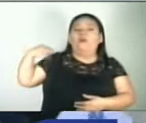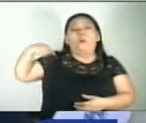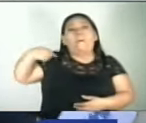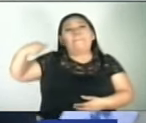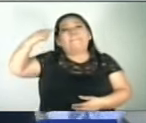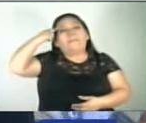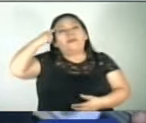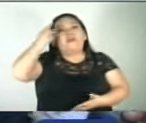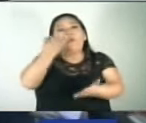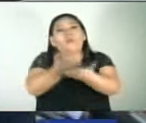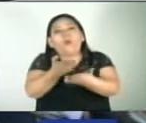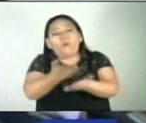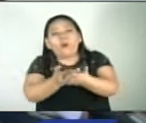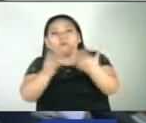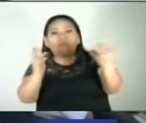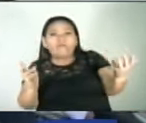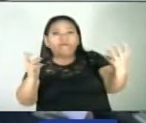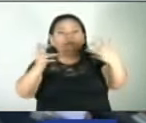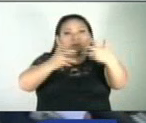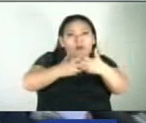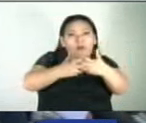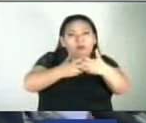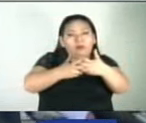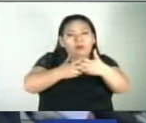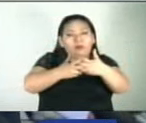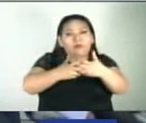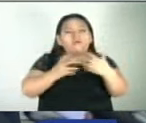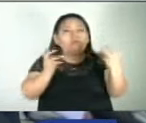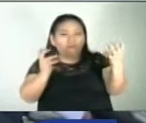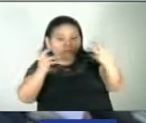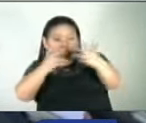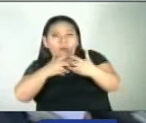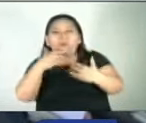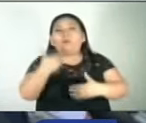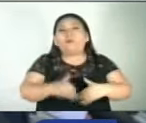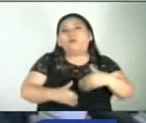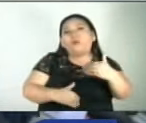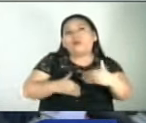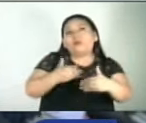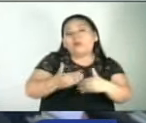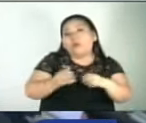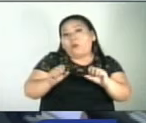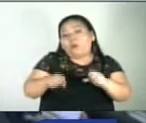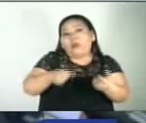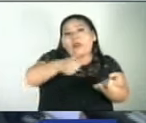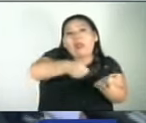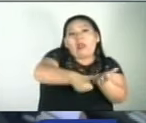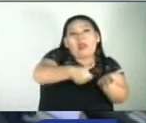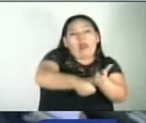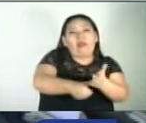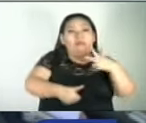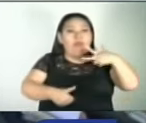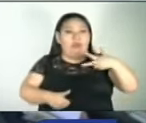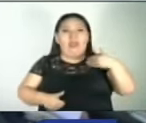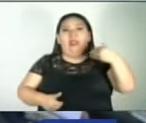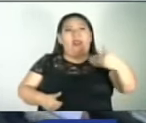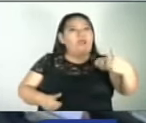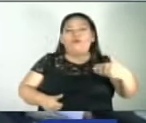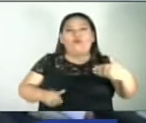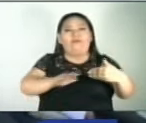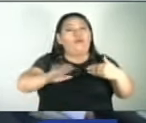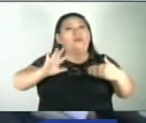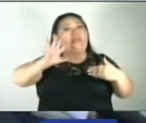la discusión de homologar los procesos y que los alcaldes no duren 3 años y no duren